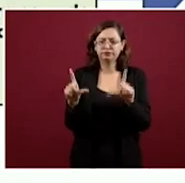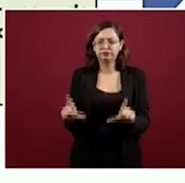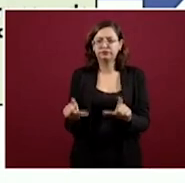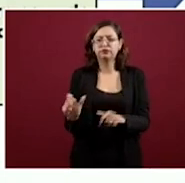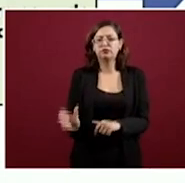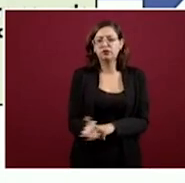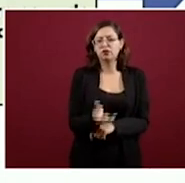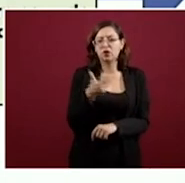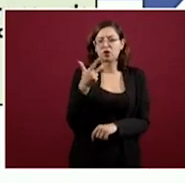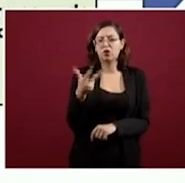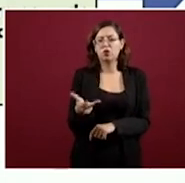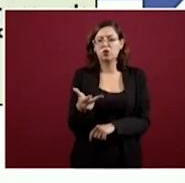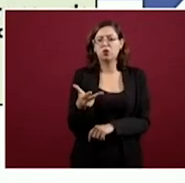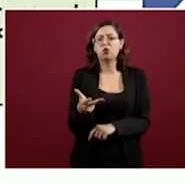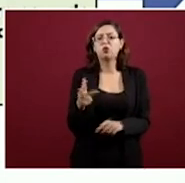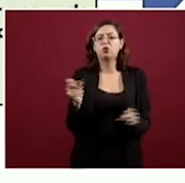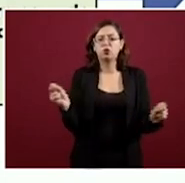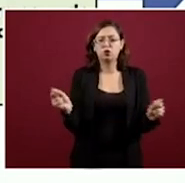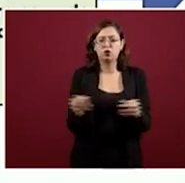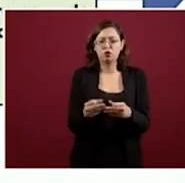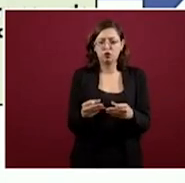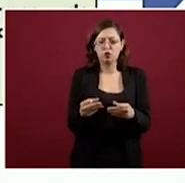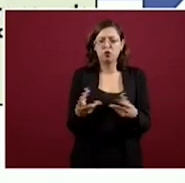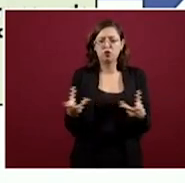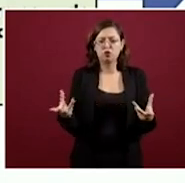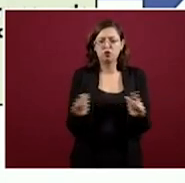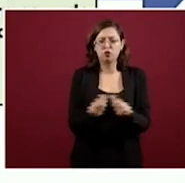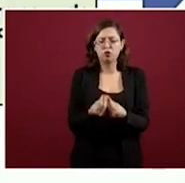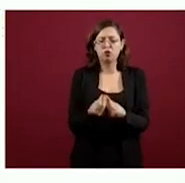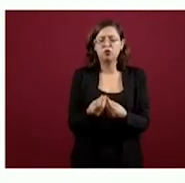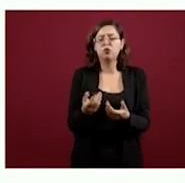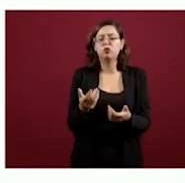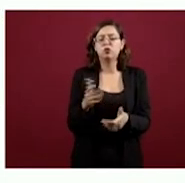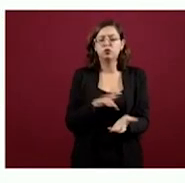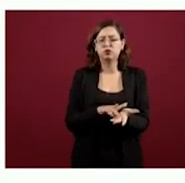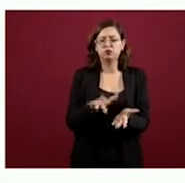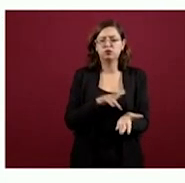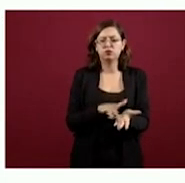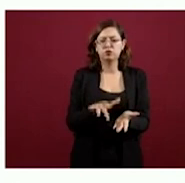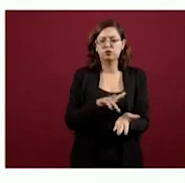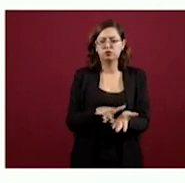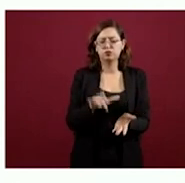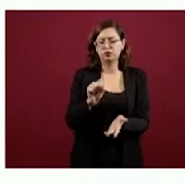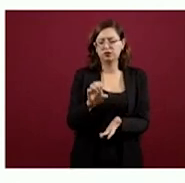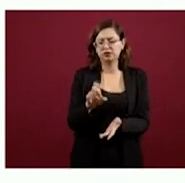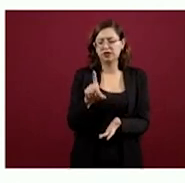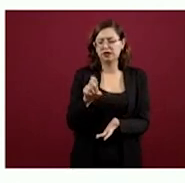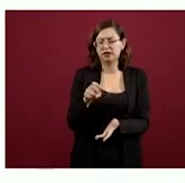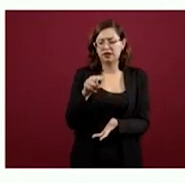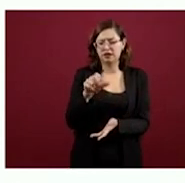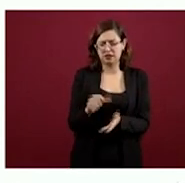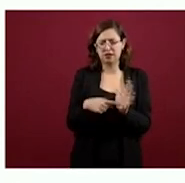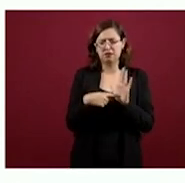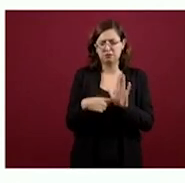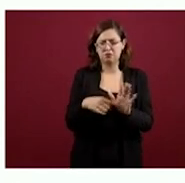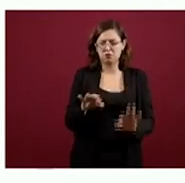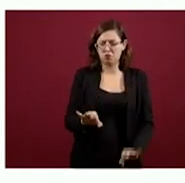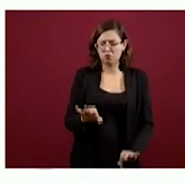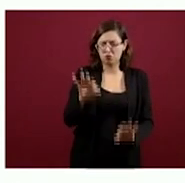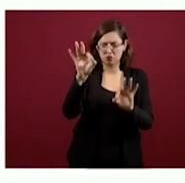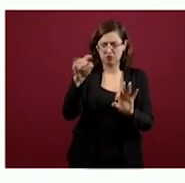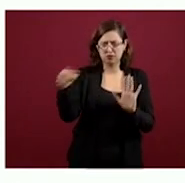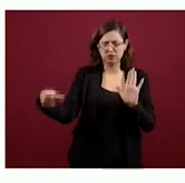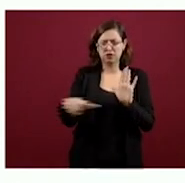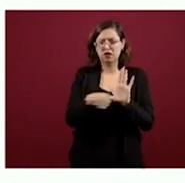el día 8 se emite el oficio de solicitud de colaboración hacia la secretaría de la defensa aquí tenemos el oficio de colaboración donde la